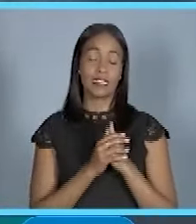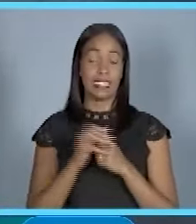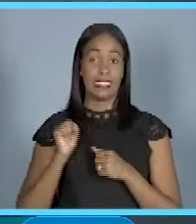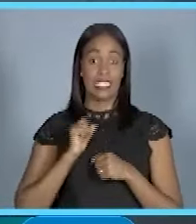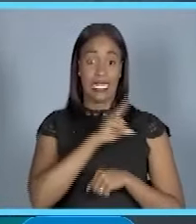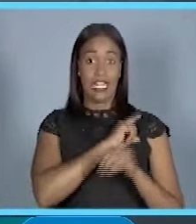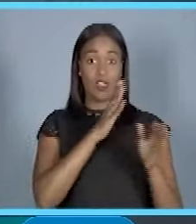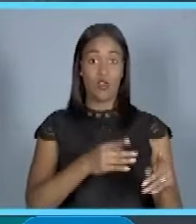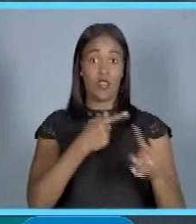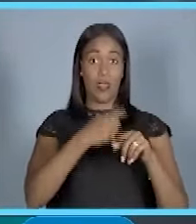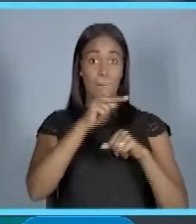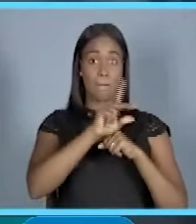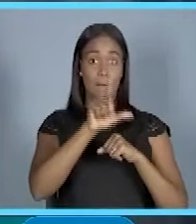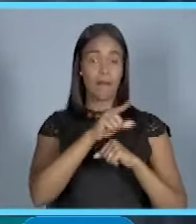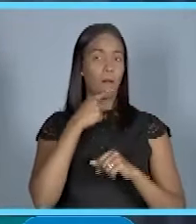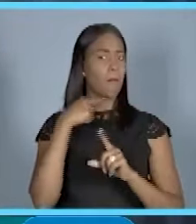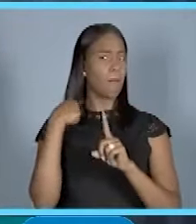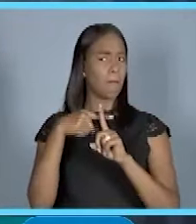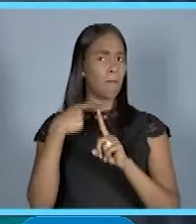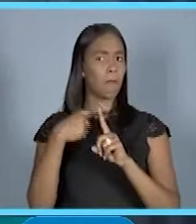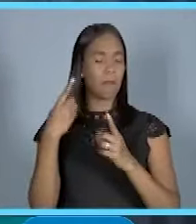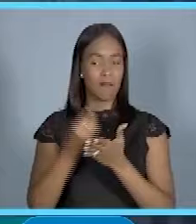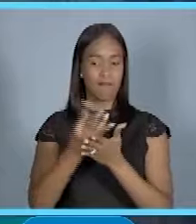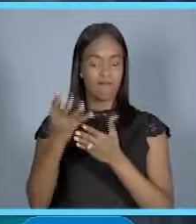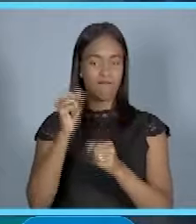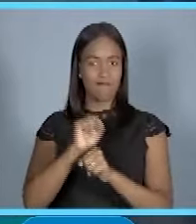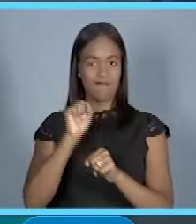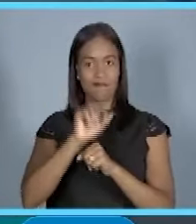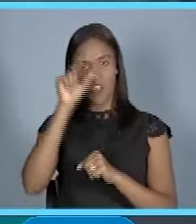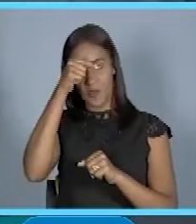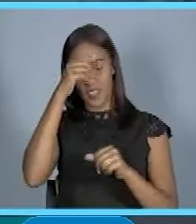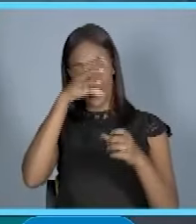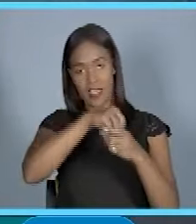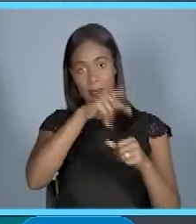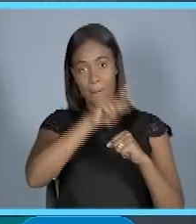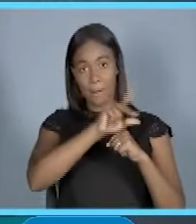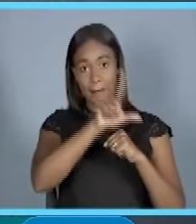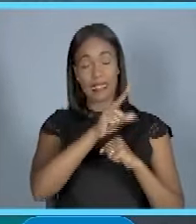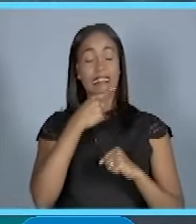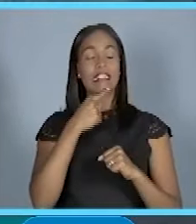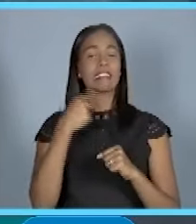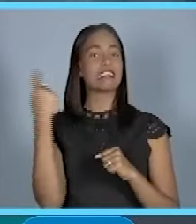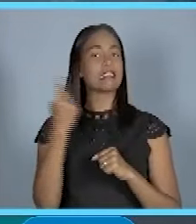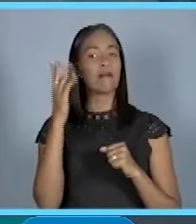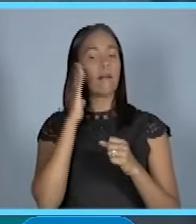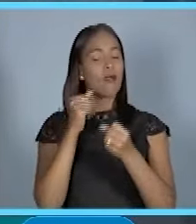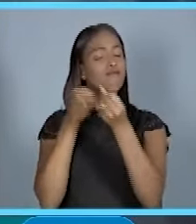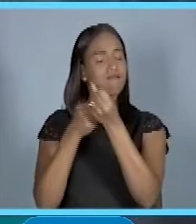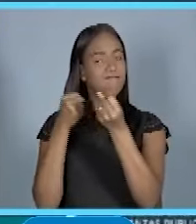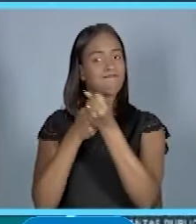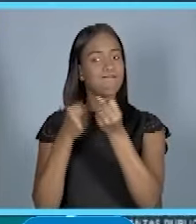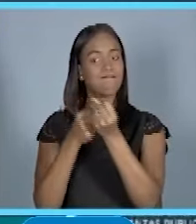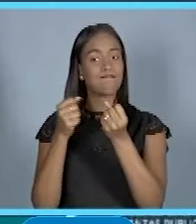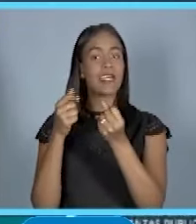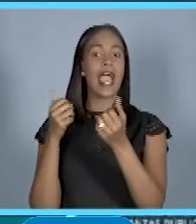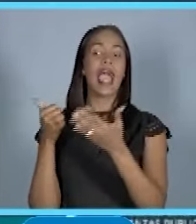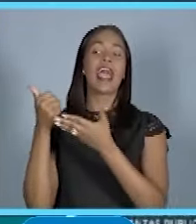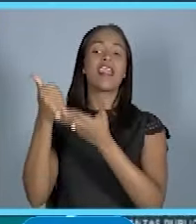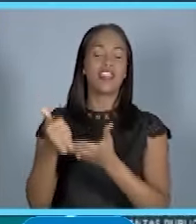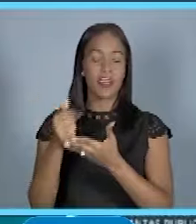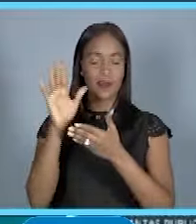Dionis Sánchez, valoró como positiva la inversión del gobierno en Pedernales y manifestó que siempre estará apoyando lo que sea de